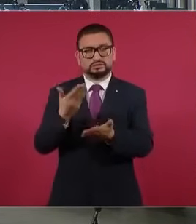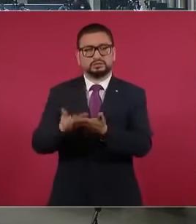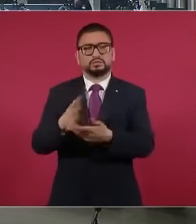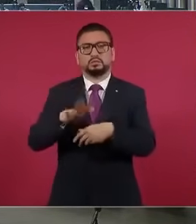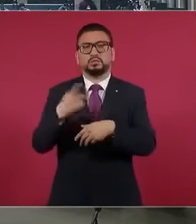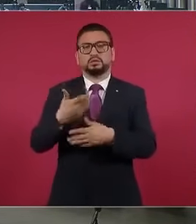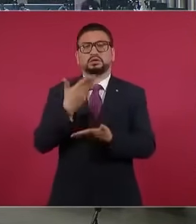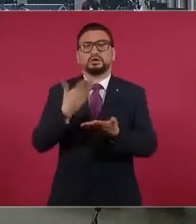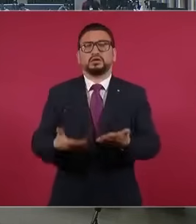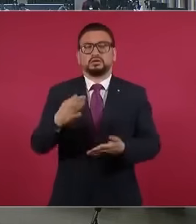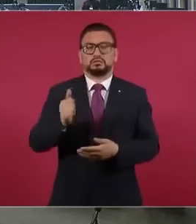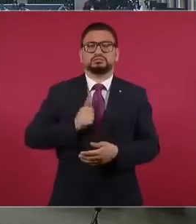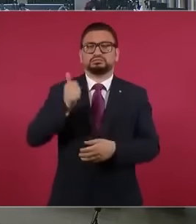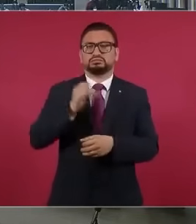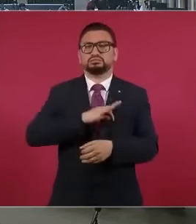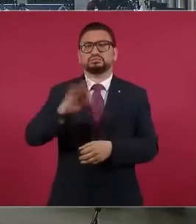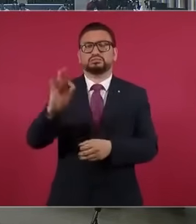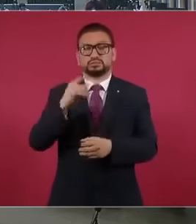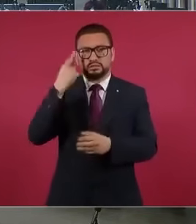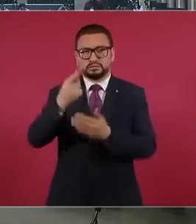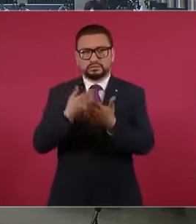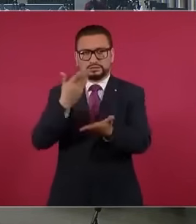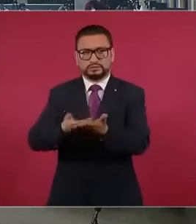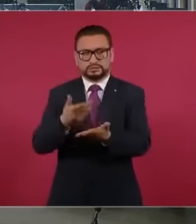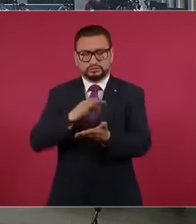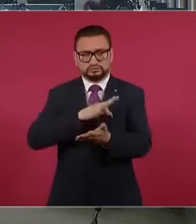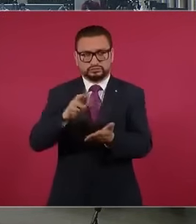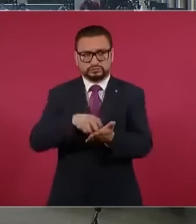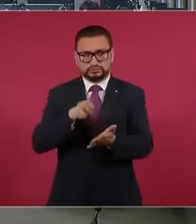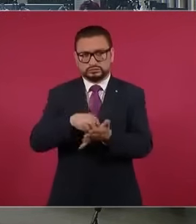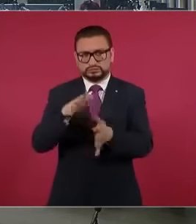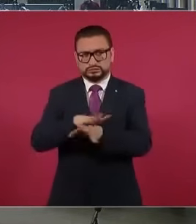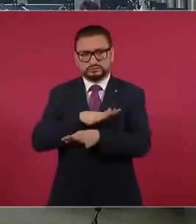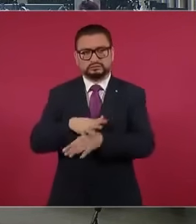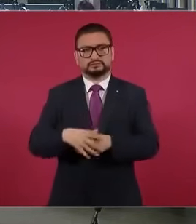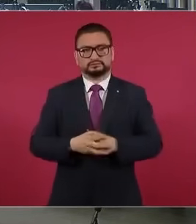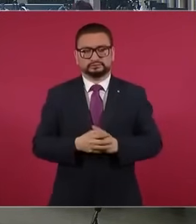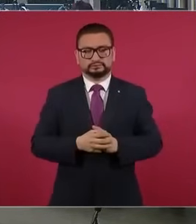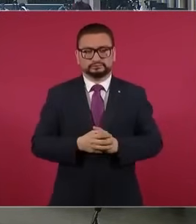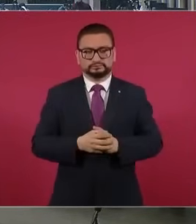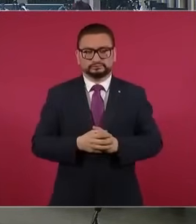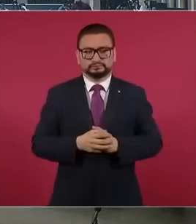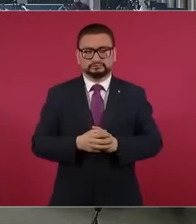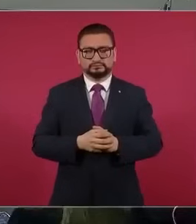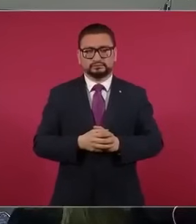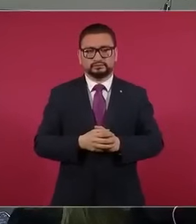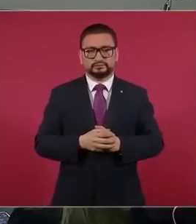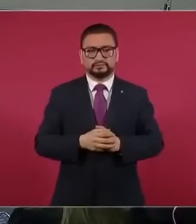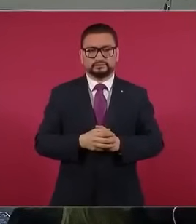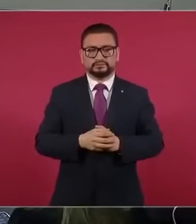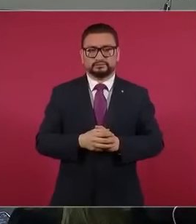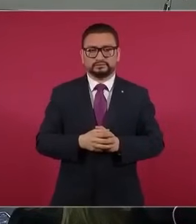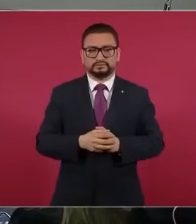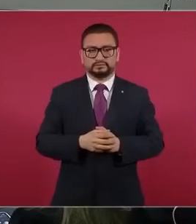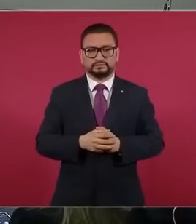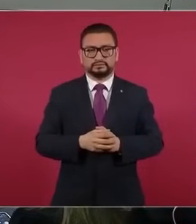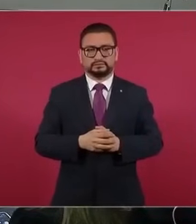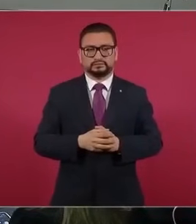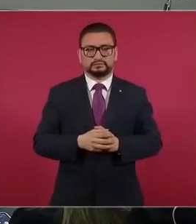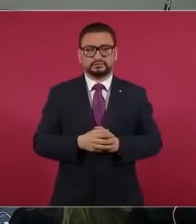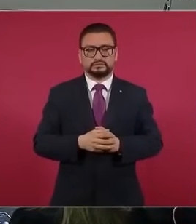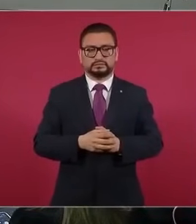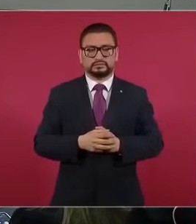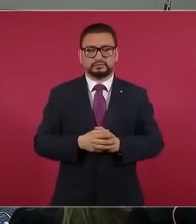el momento exactamente donde se tiene pues este bono democrático. Sí, pues